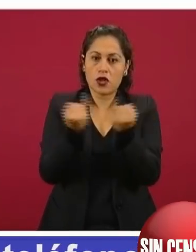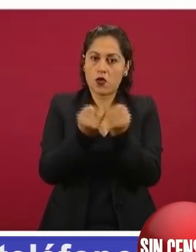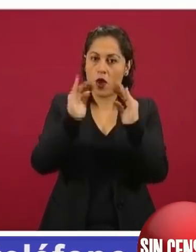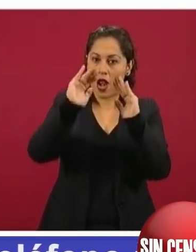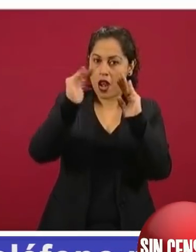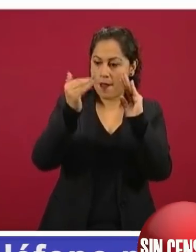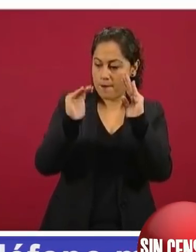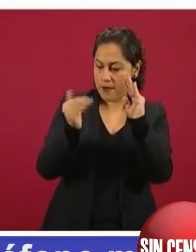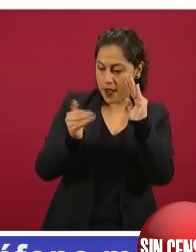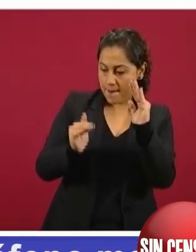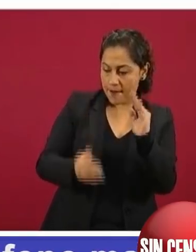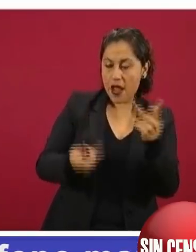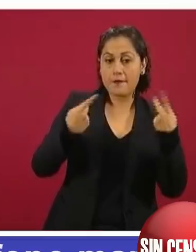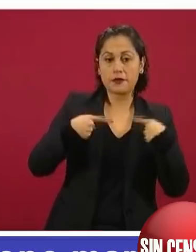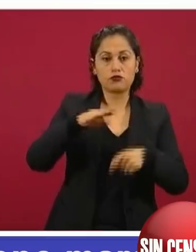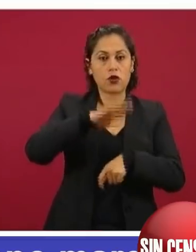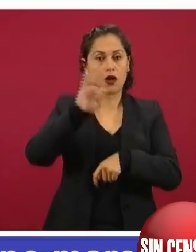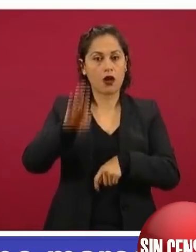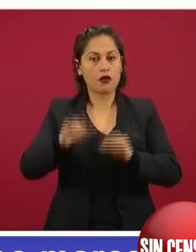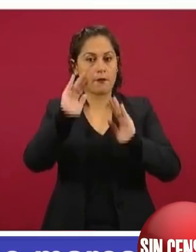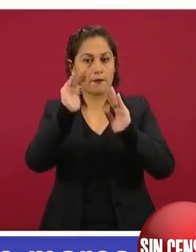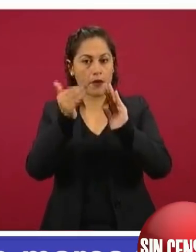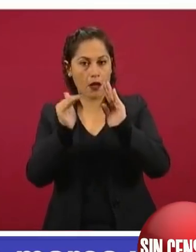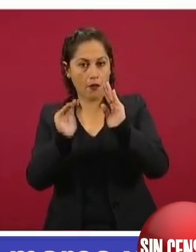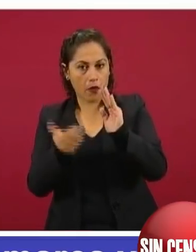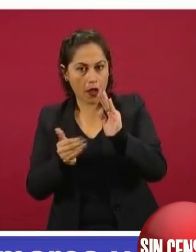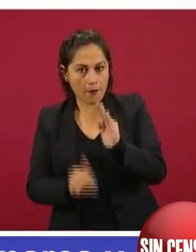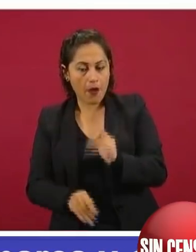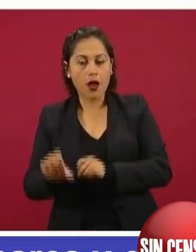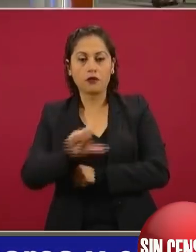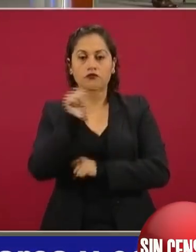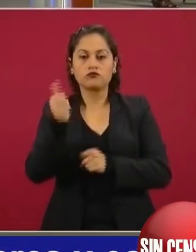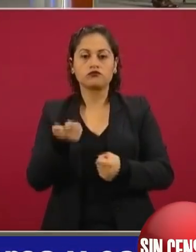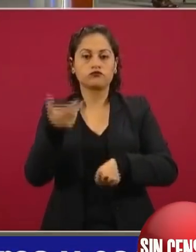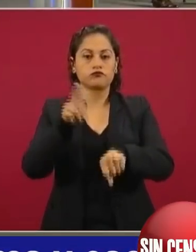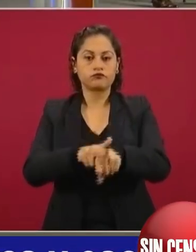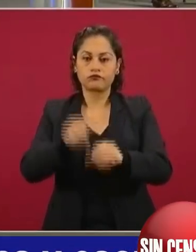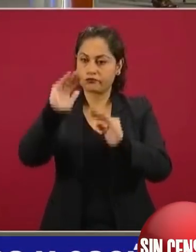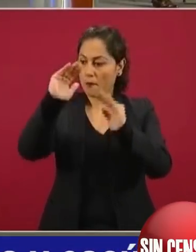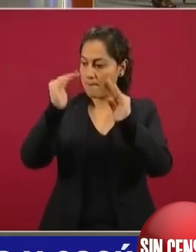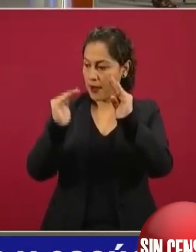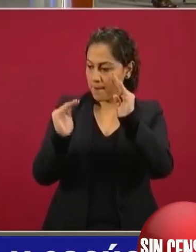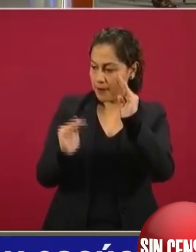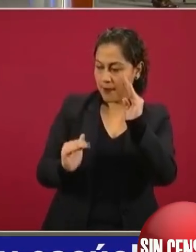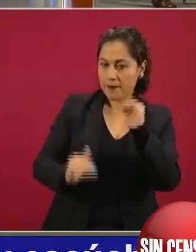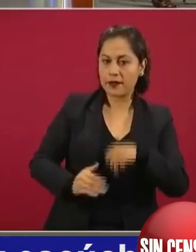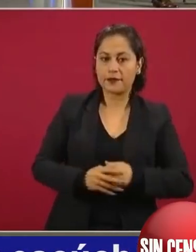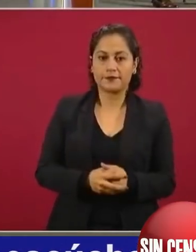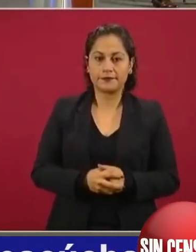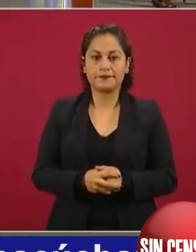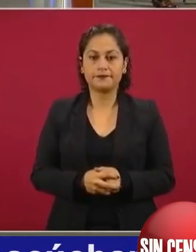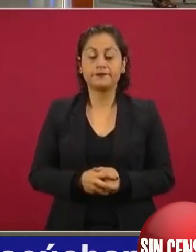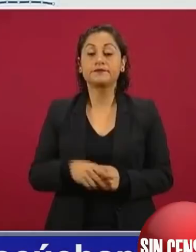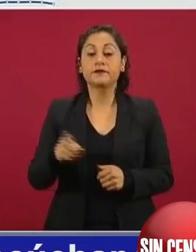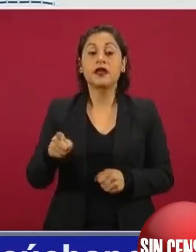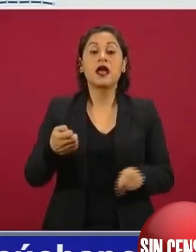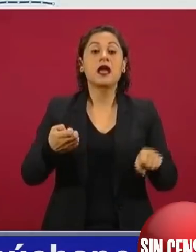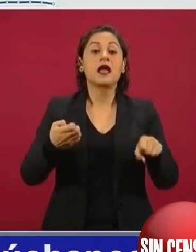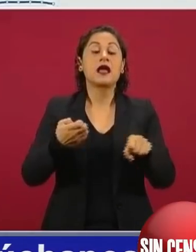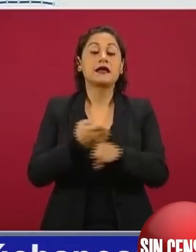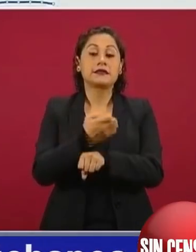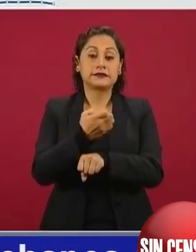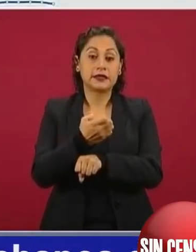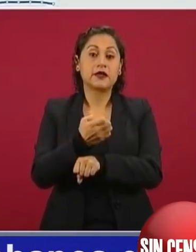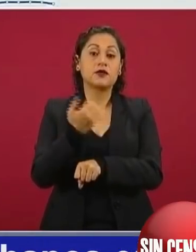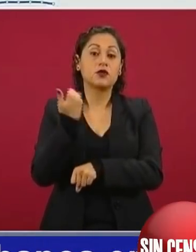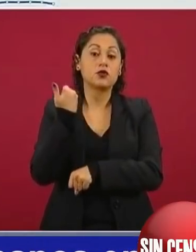casos, vemos reducción de la mortalidad. La siguiente, vemos reducción de la hospitalización. La siguiente. Yucatán, reducción de